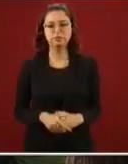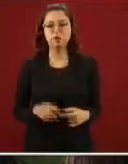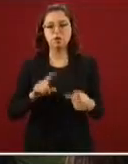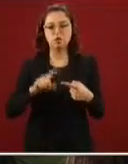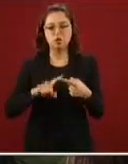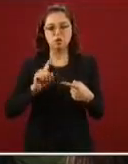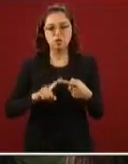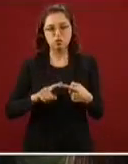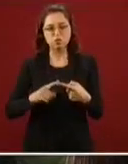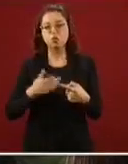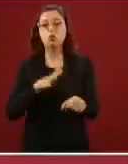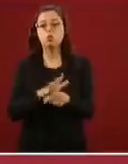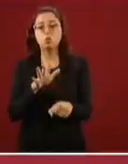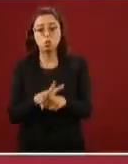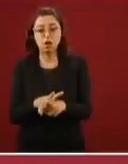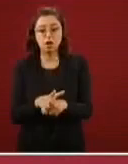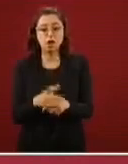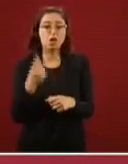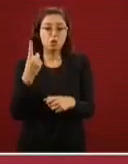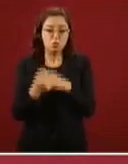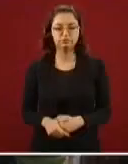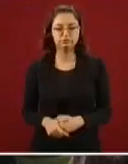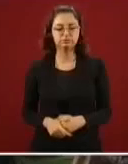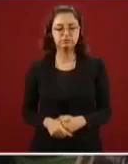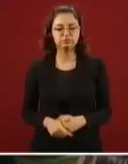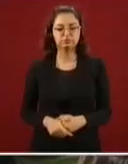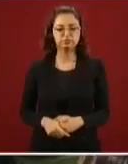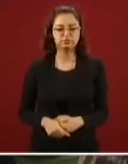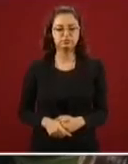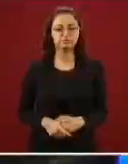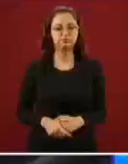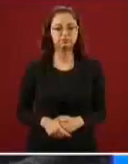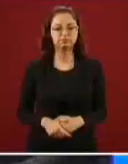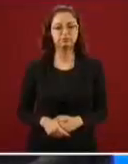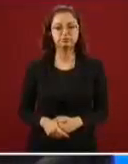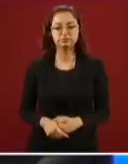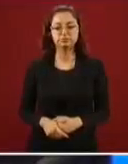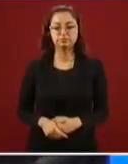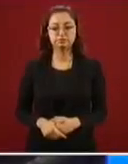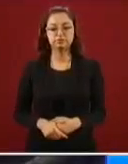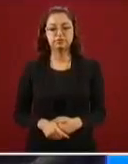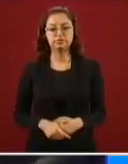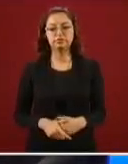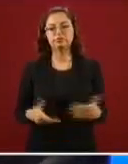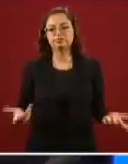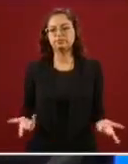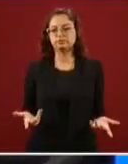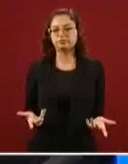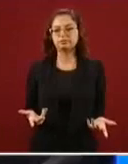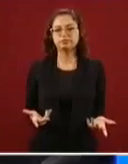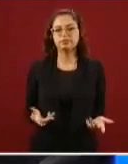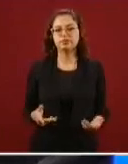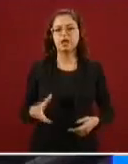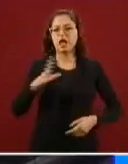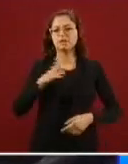inició desde hace un año. Como estuvimos aquí, habían dos compradores,